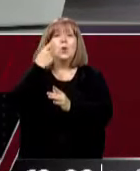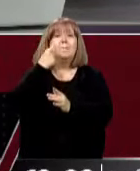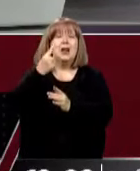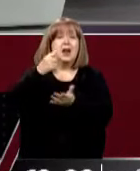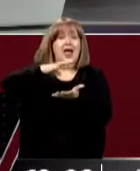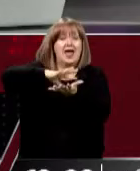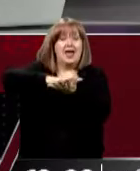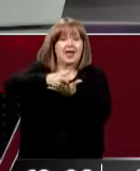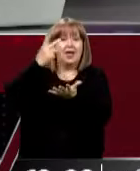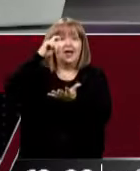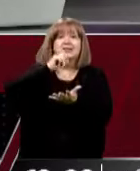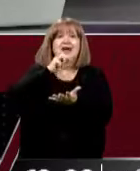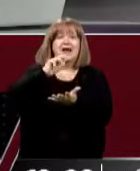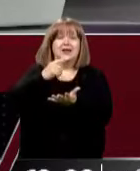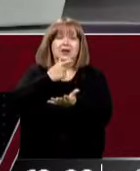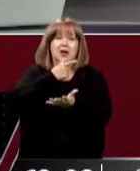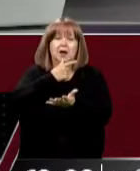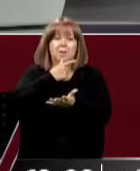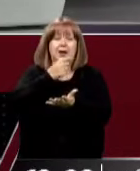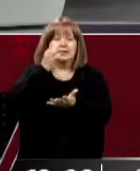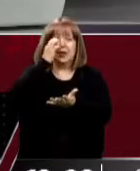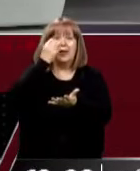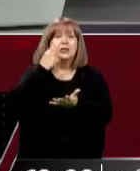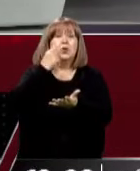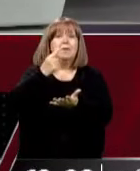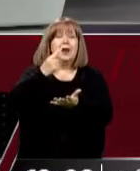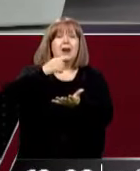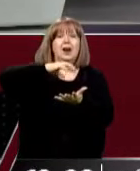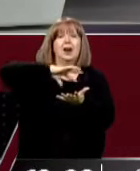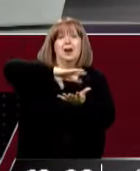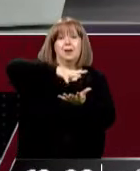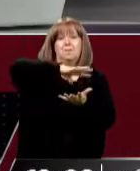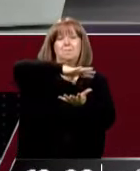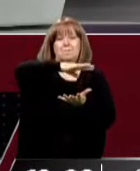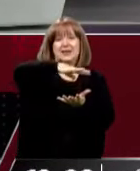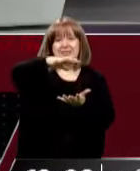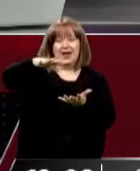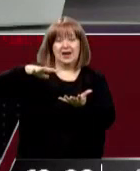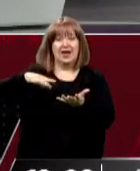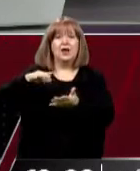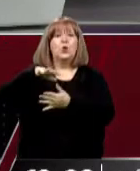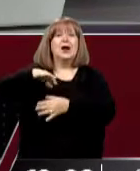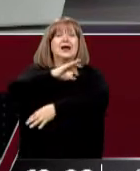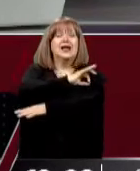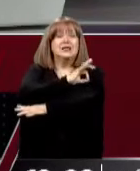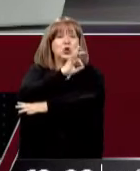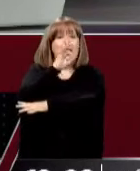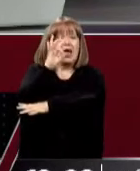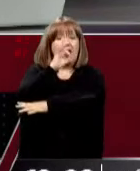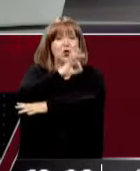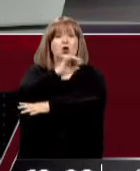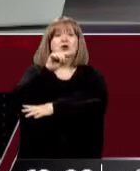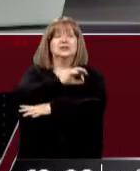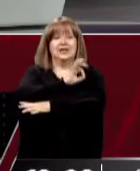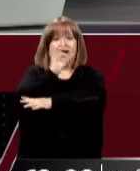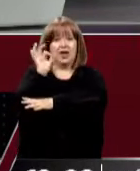más o menos para tener una idea, 21.000 manzanas, según el cuadriculado de las ciudades, en la zona del Sosneado en San Rafael, la última zona yendo hacia el